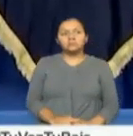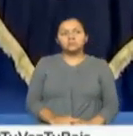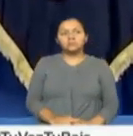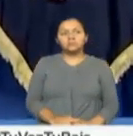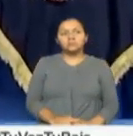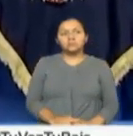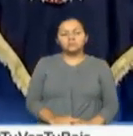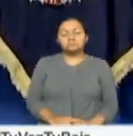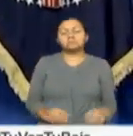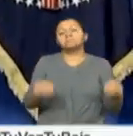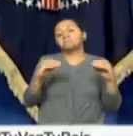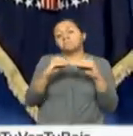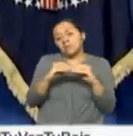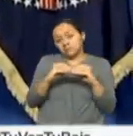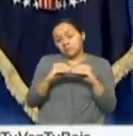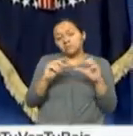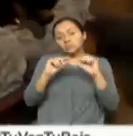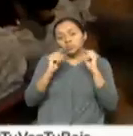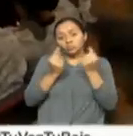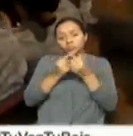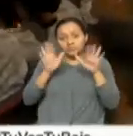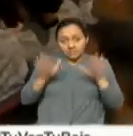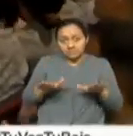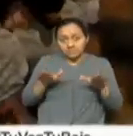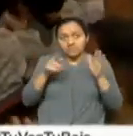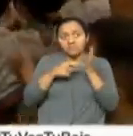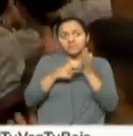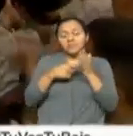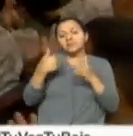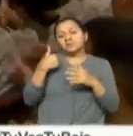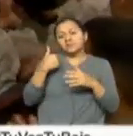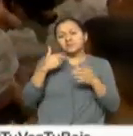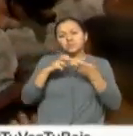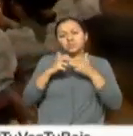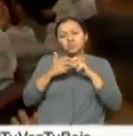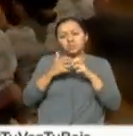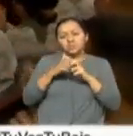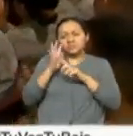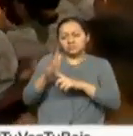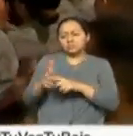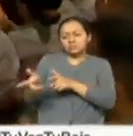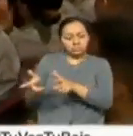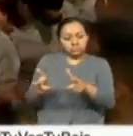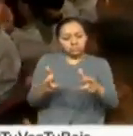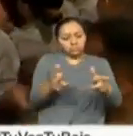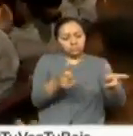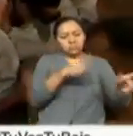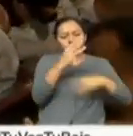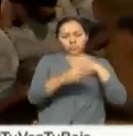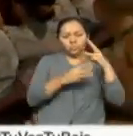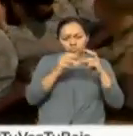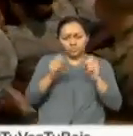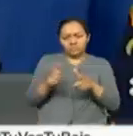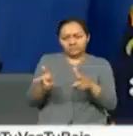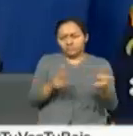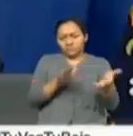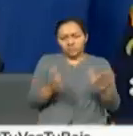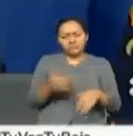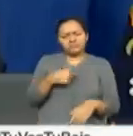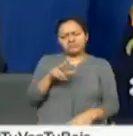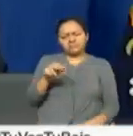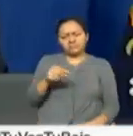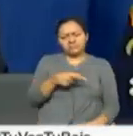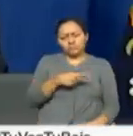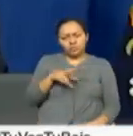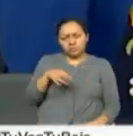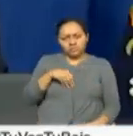Además, afirmó que el grupo yihadista Estado Islámico está en una campaña de genocidio, cometiendo atrocidades en todo el mundo. We